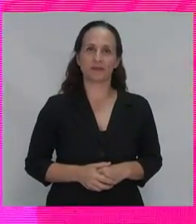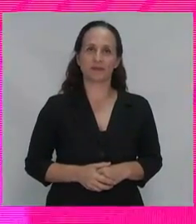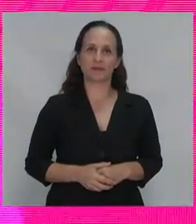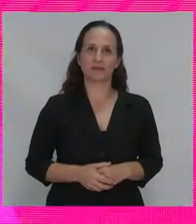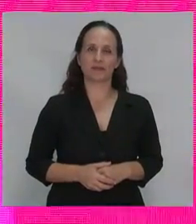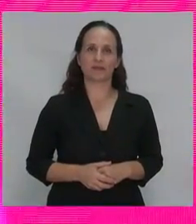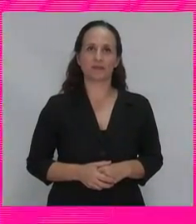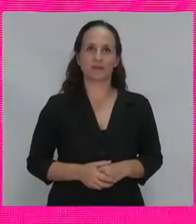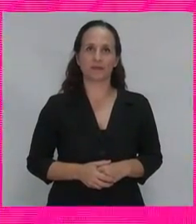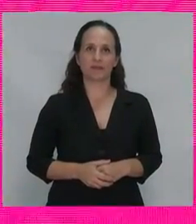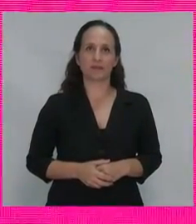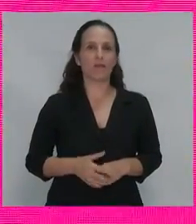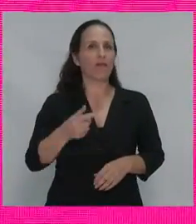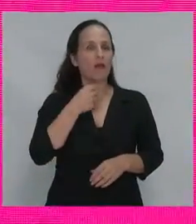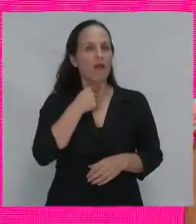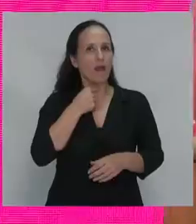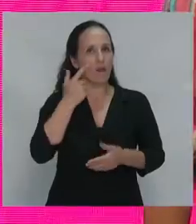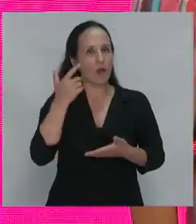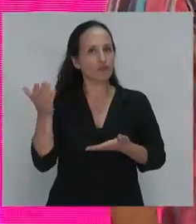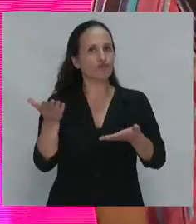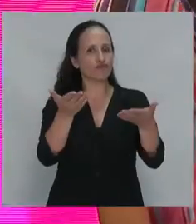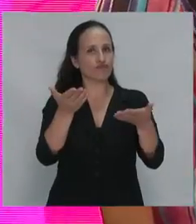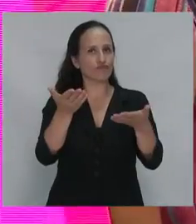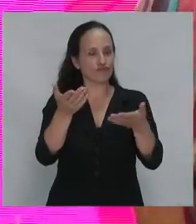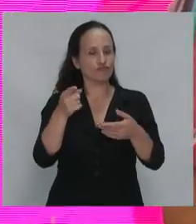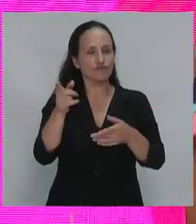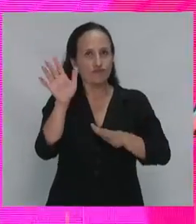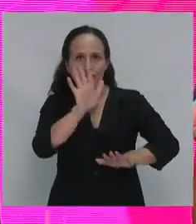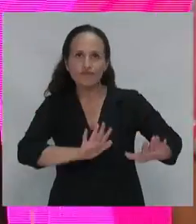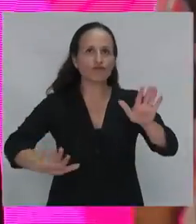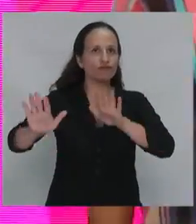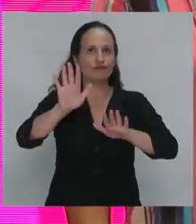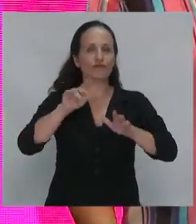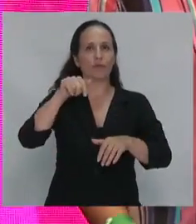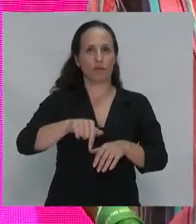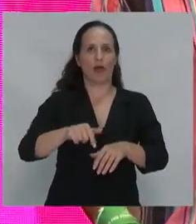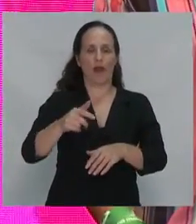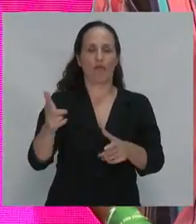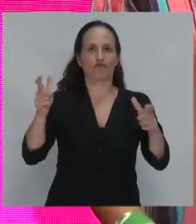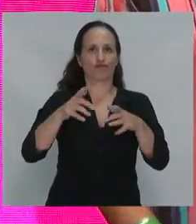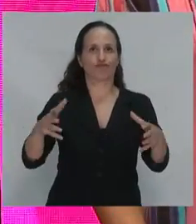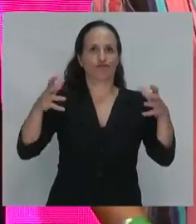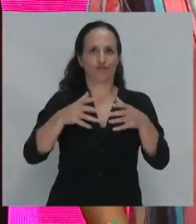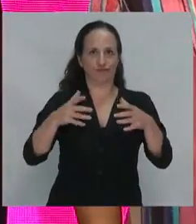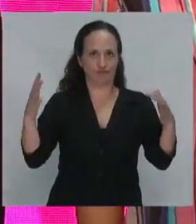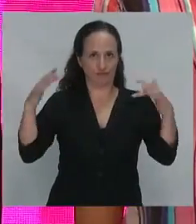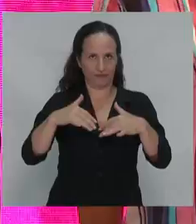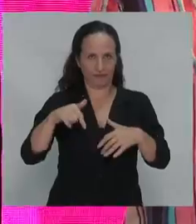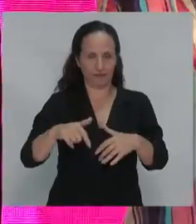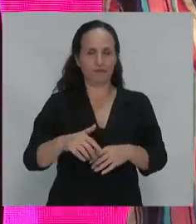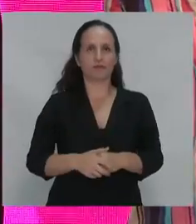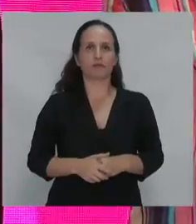una de las producciones que hemos realizado para este foro las producciones